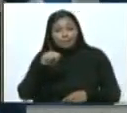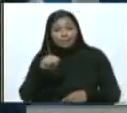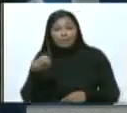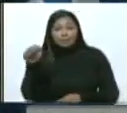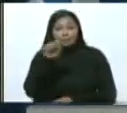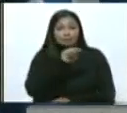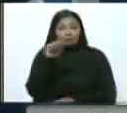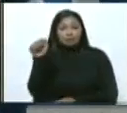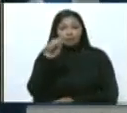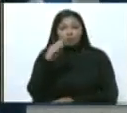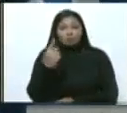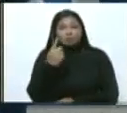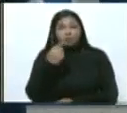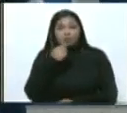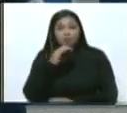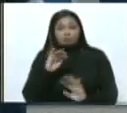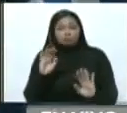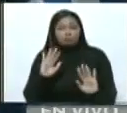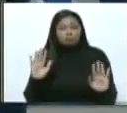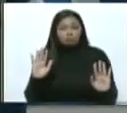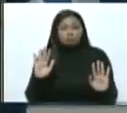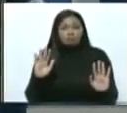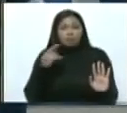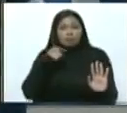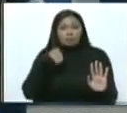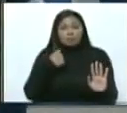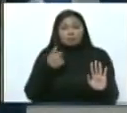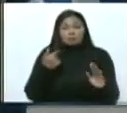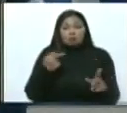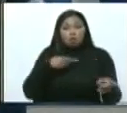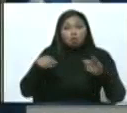chofer lo único que dijo, no, mira, a mí me